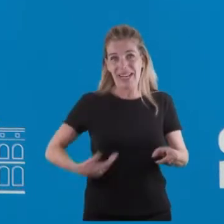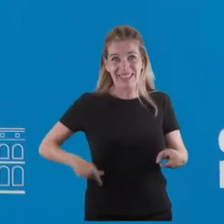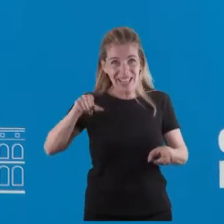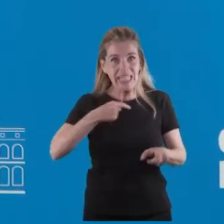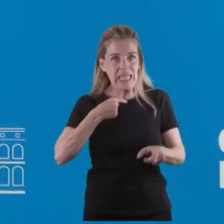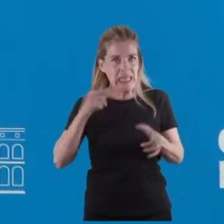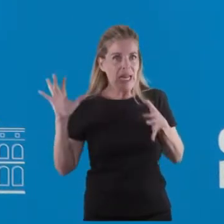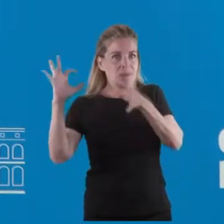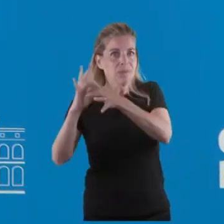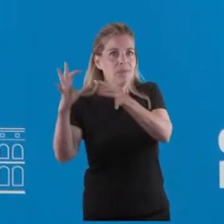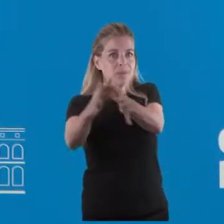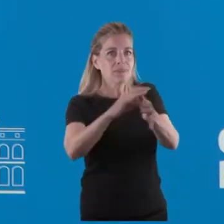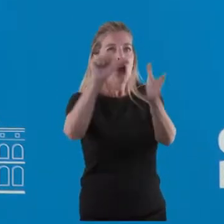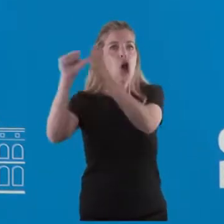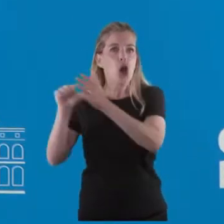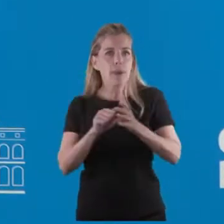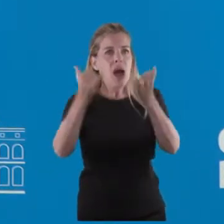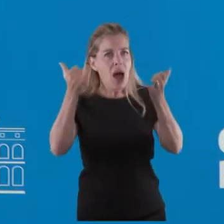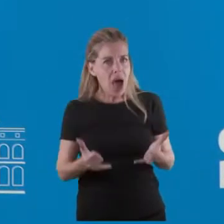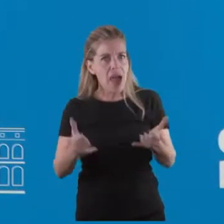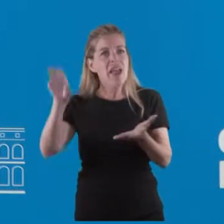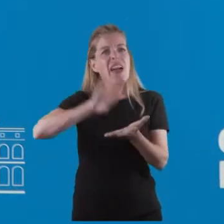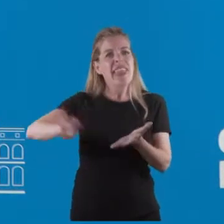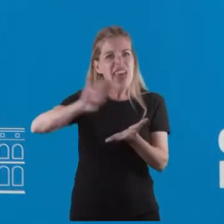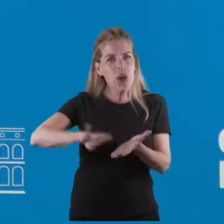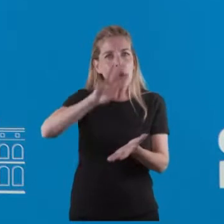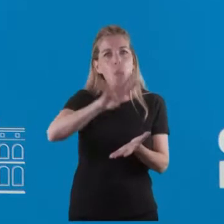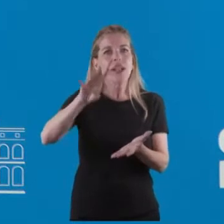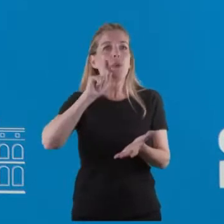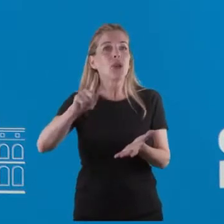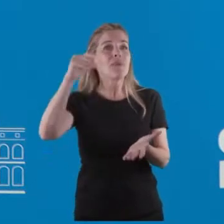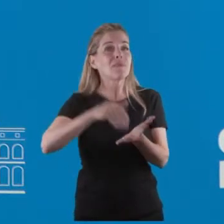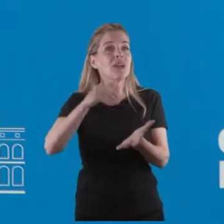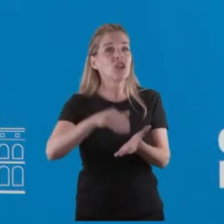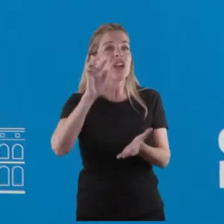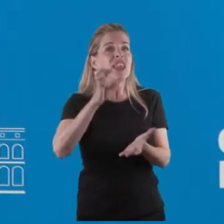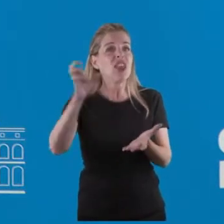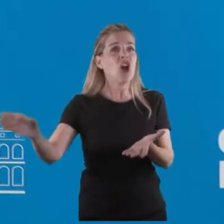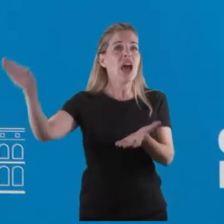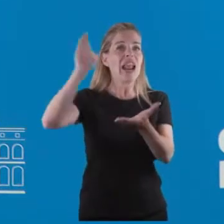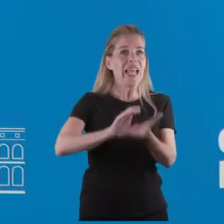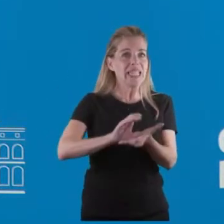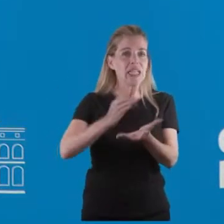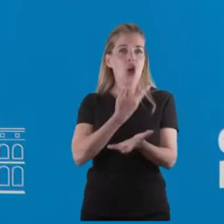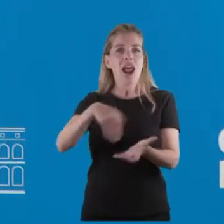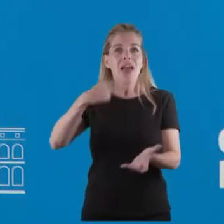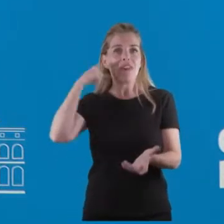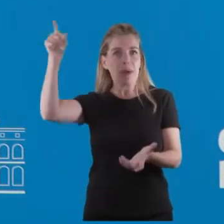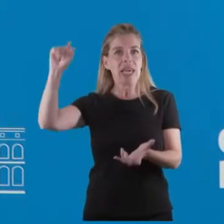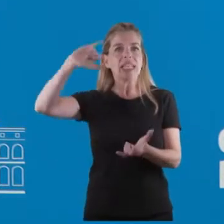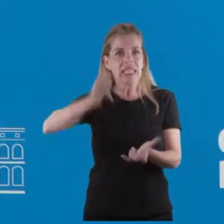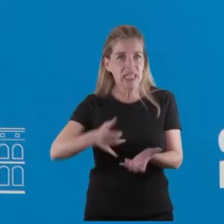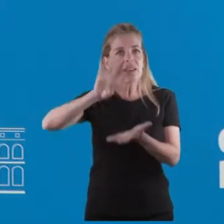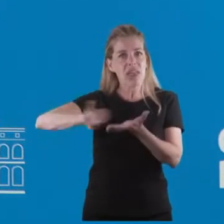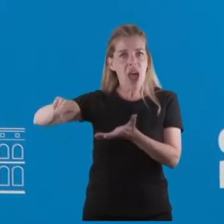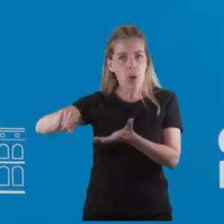por supuesto tenemos un préstamo de una deuda de 44 mil millones de dólares con los con el fondo monetario internacional donde los